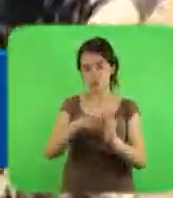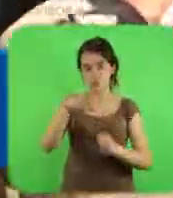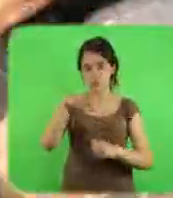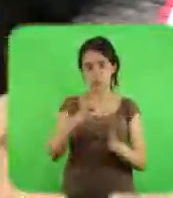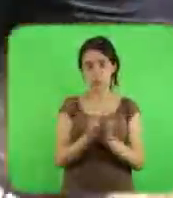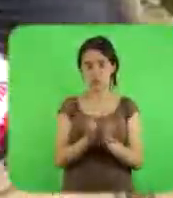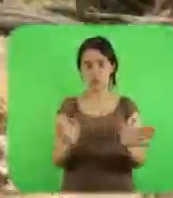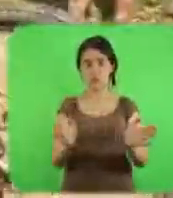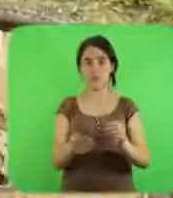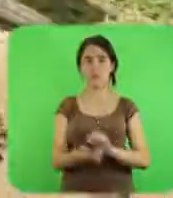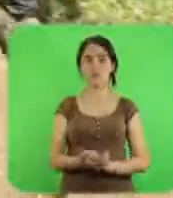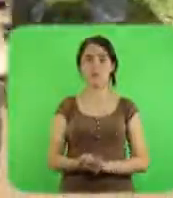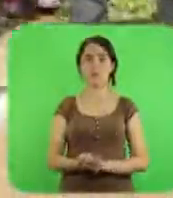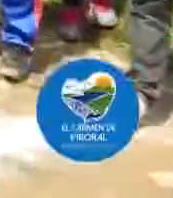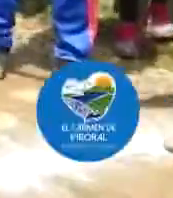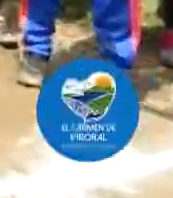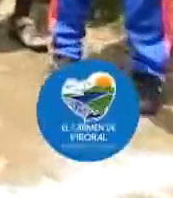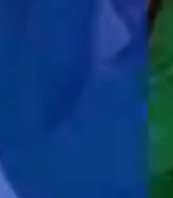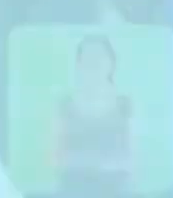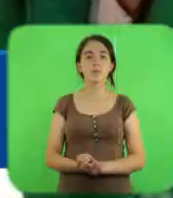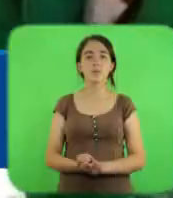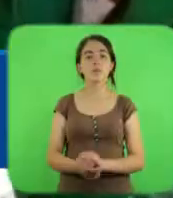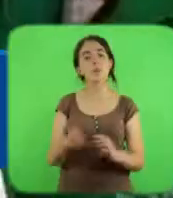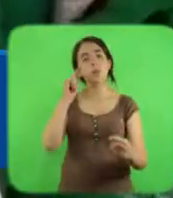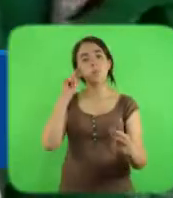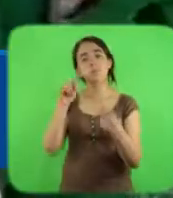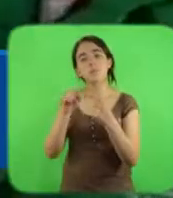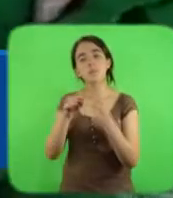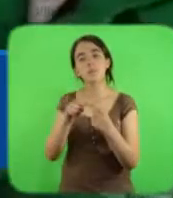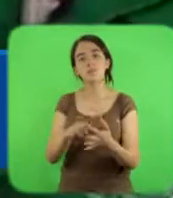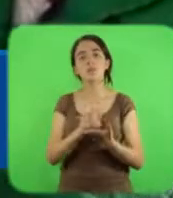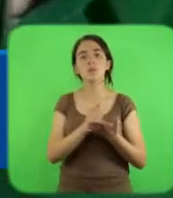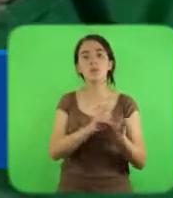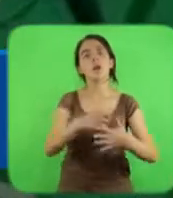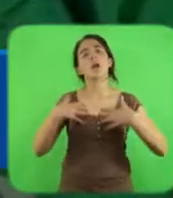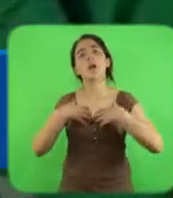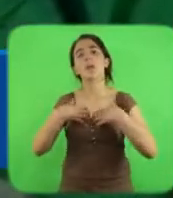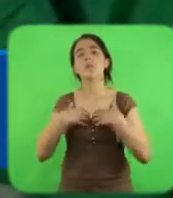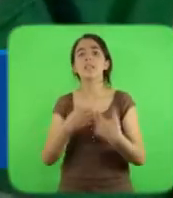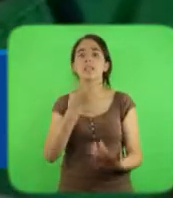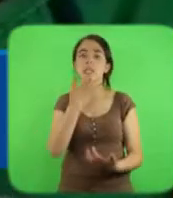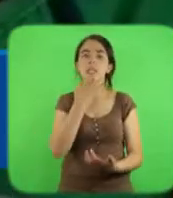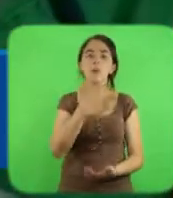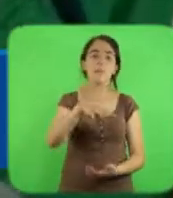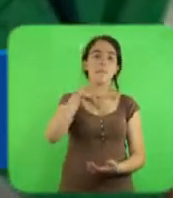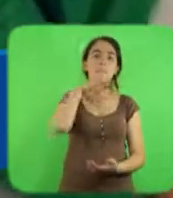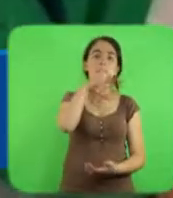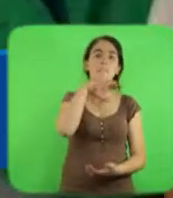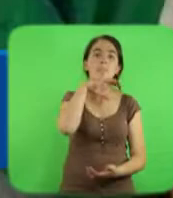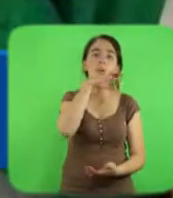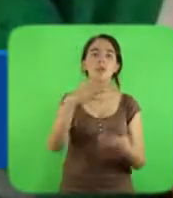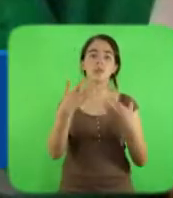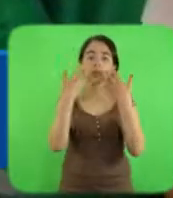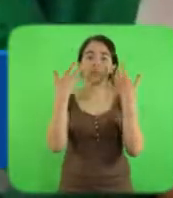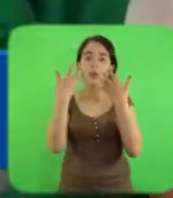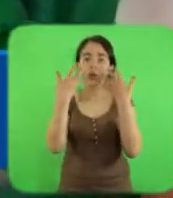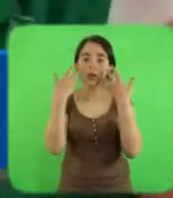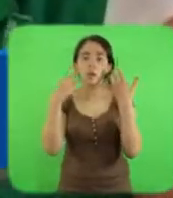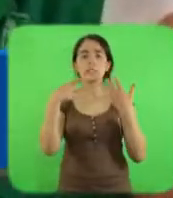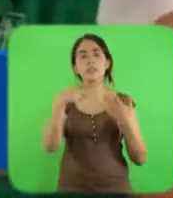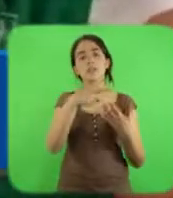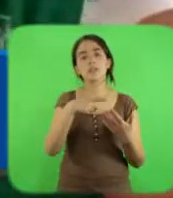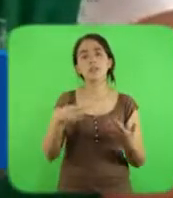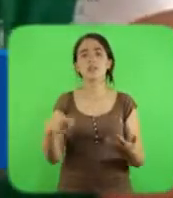del deporte en el Carmen de Viboral. Con el objetivo de ofrecer salud integral a las mascotas del municipio y prevenir